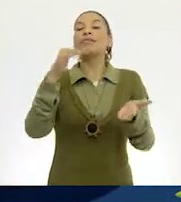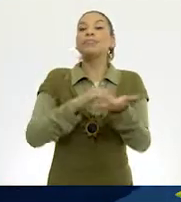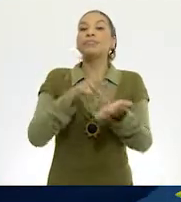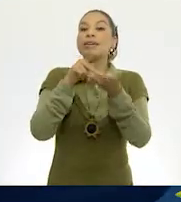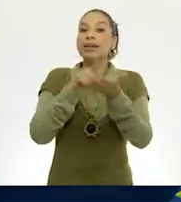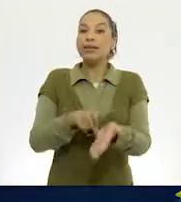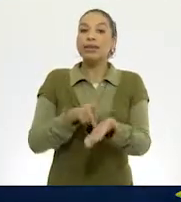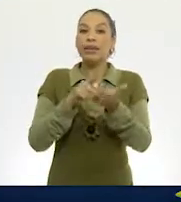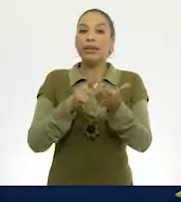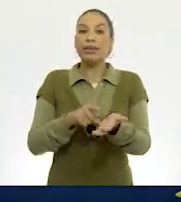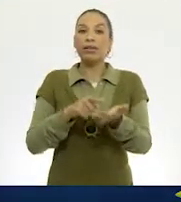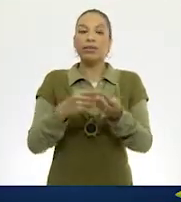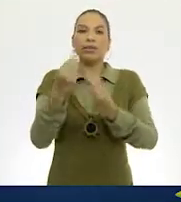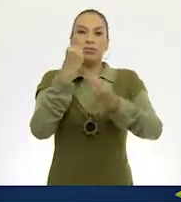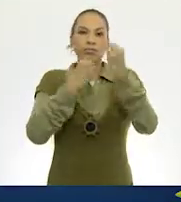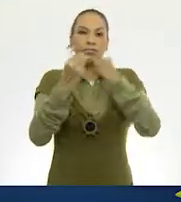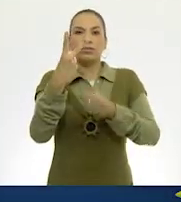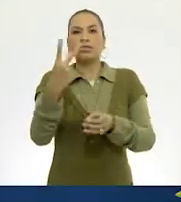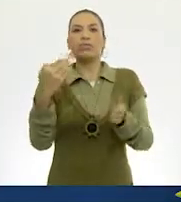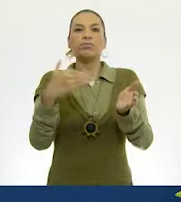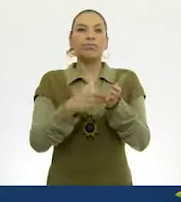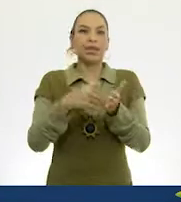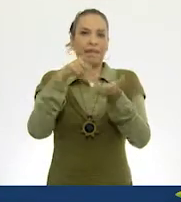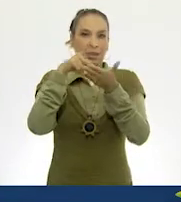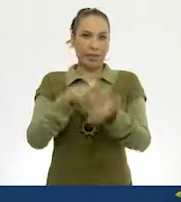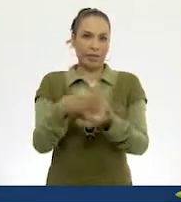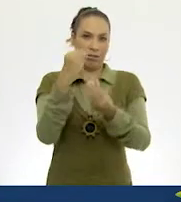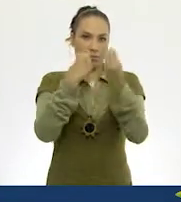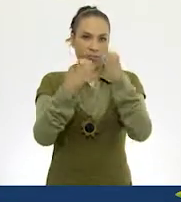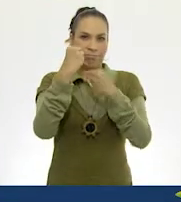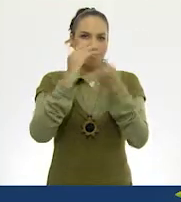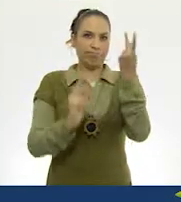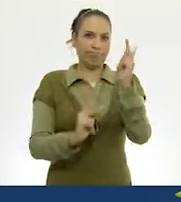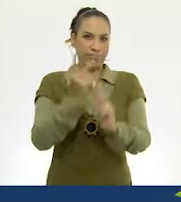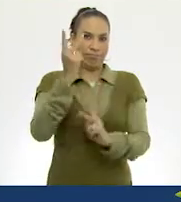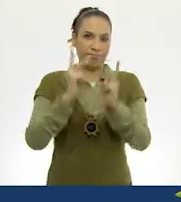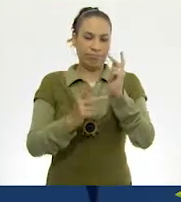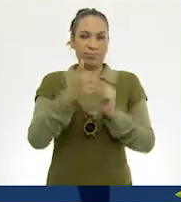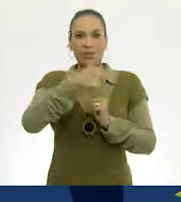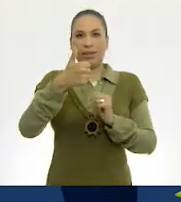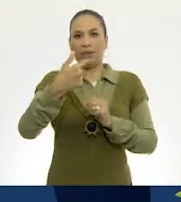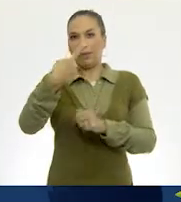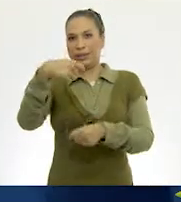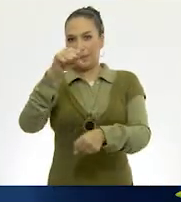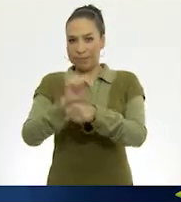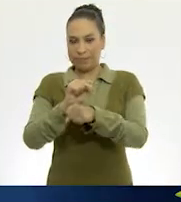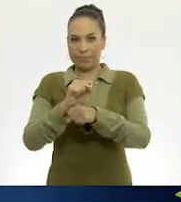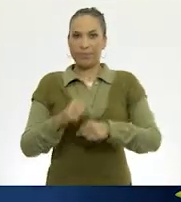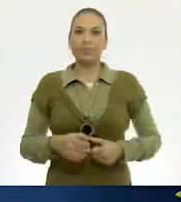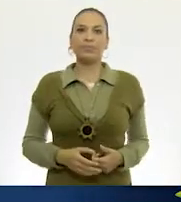toneladas y consumía cerca de 2.000 kilos de alimento vegetal cada semana.